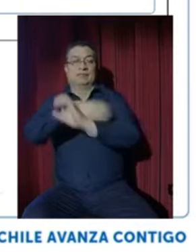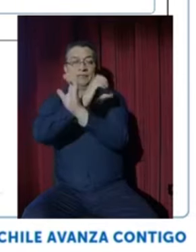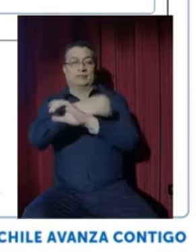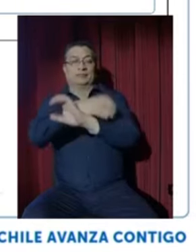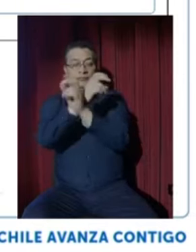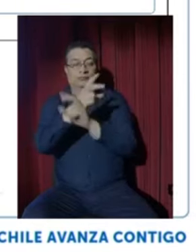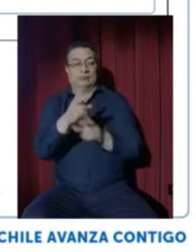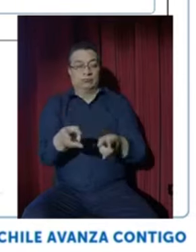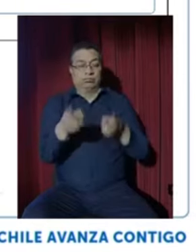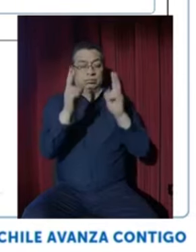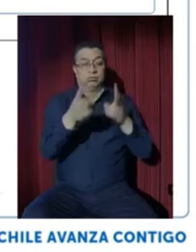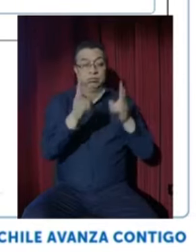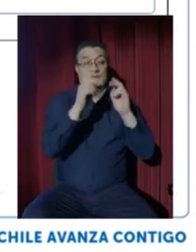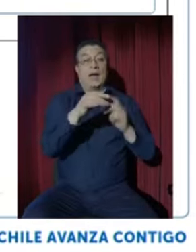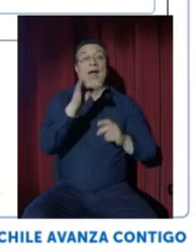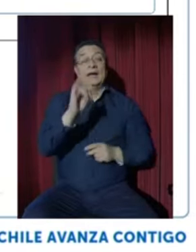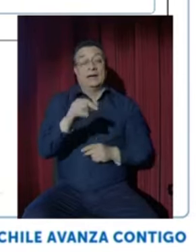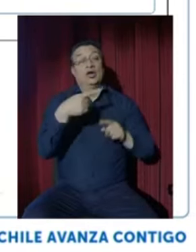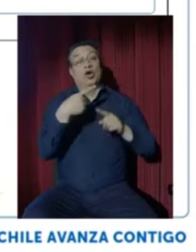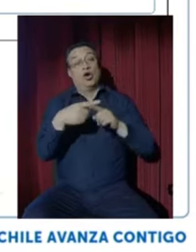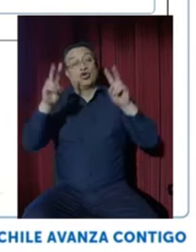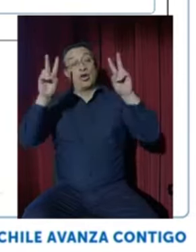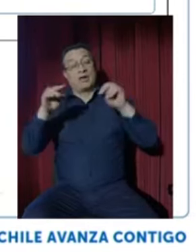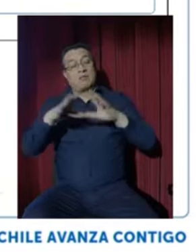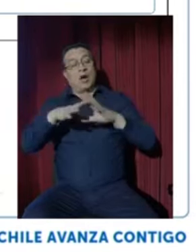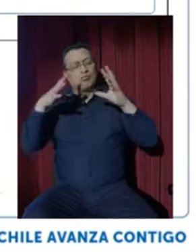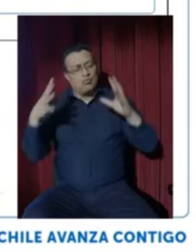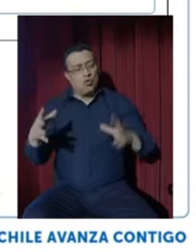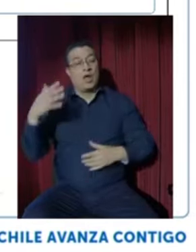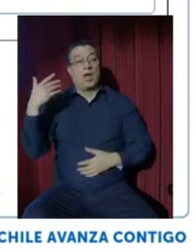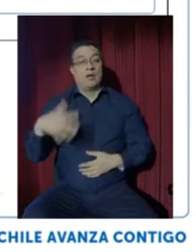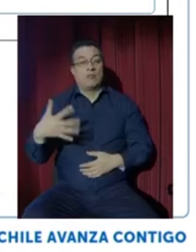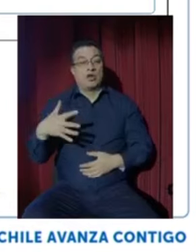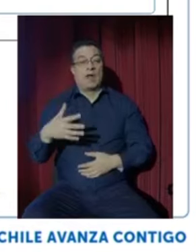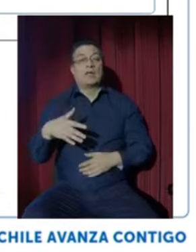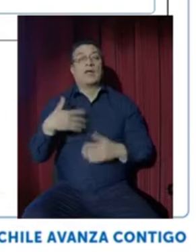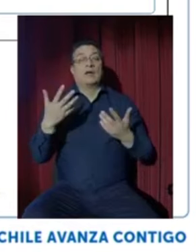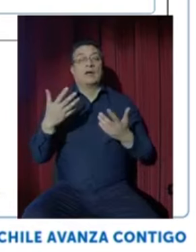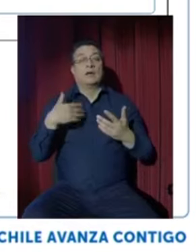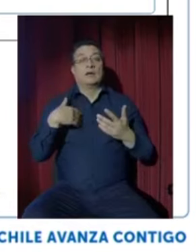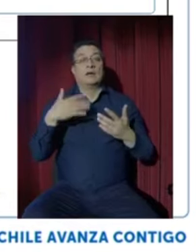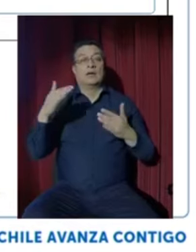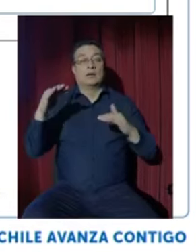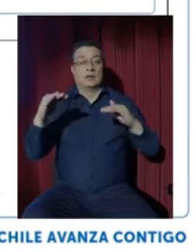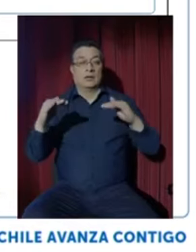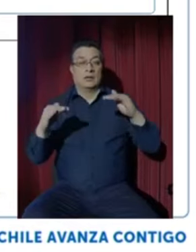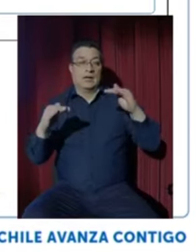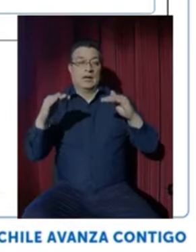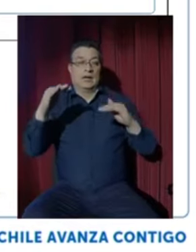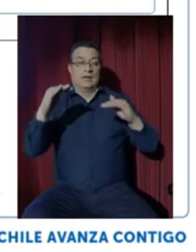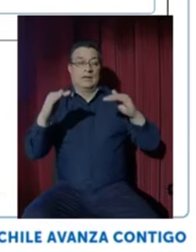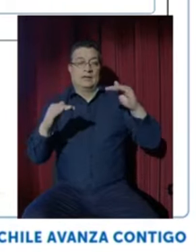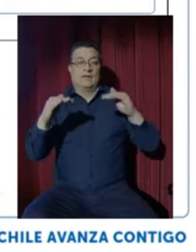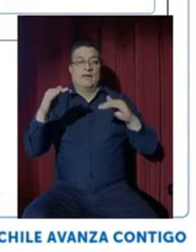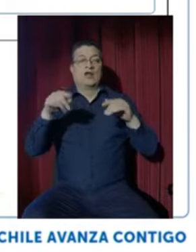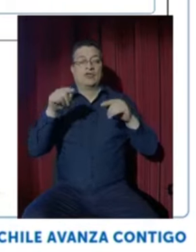eh un tema muy eh relevante que es la nivelación de grados que eh tuvimos con el con los administradores del la